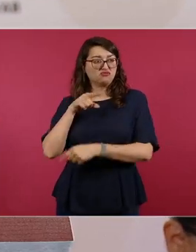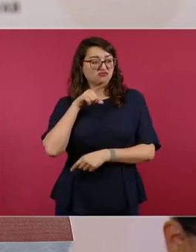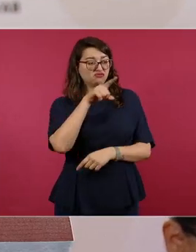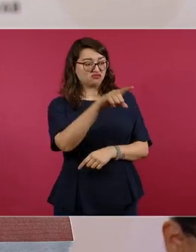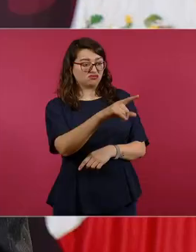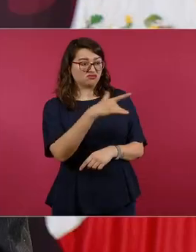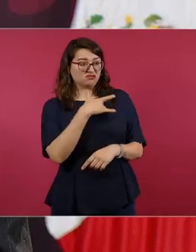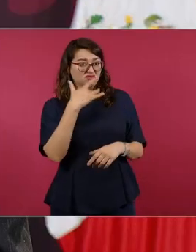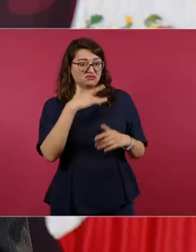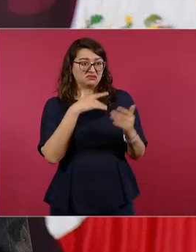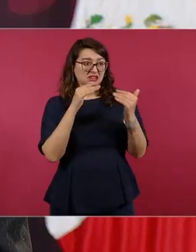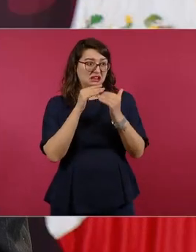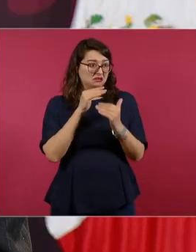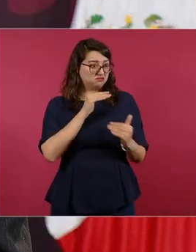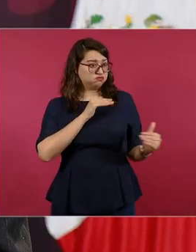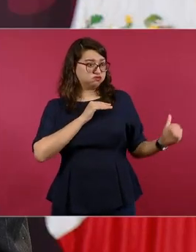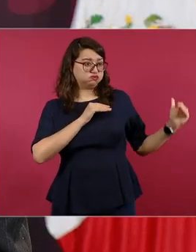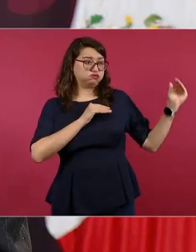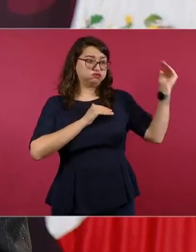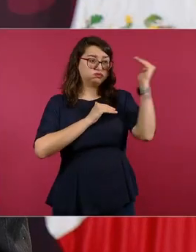¿A qué